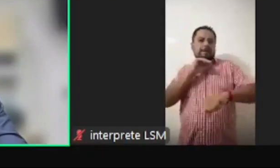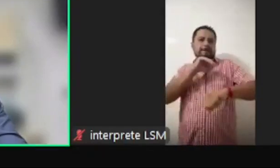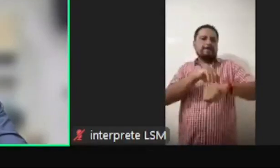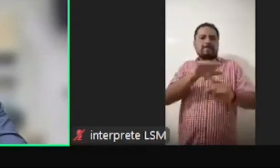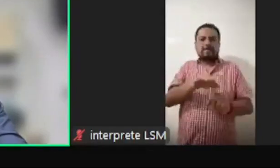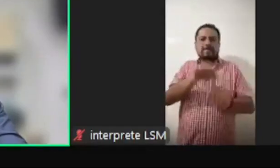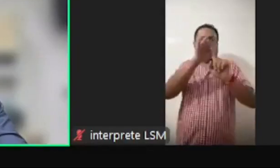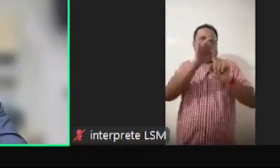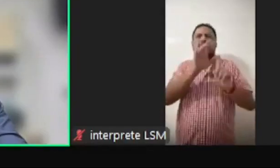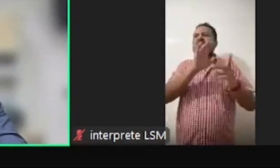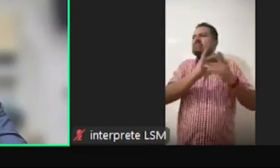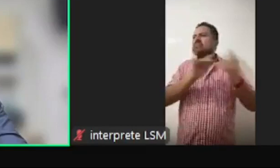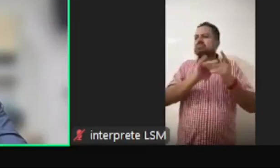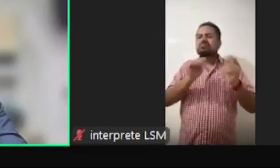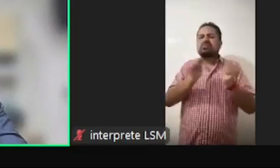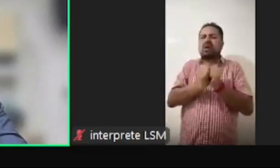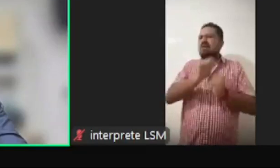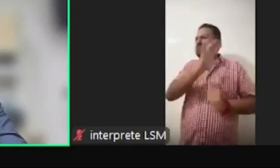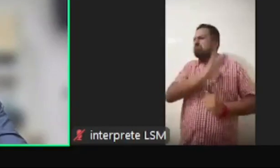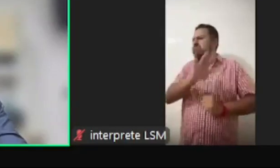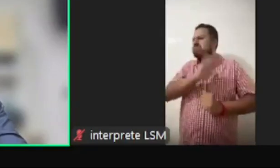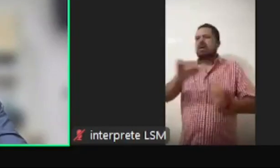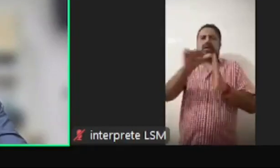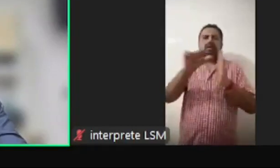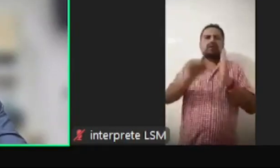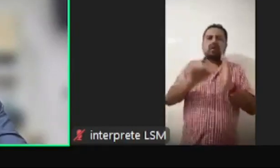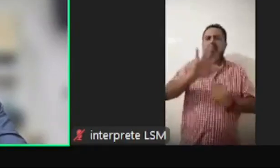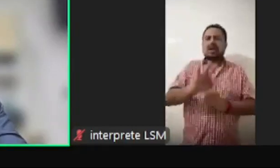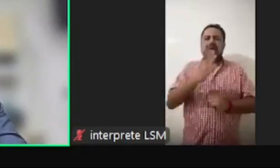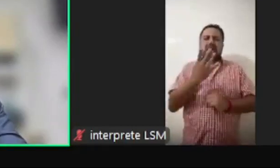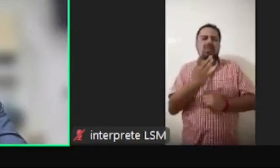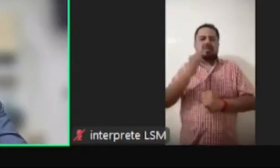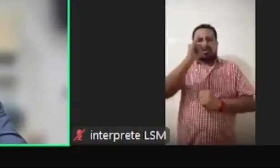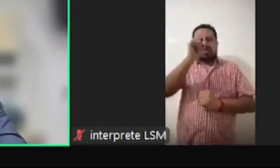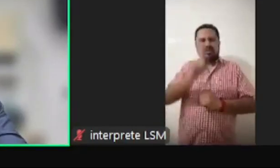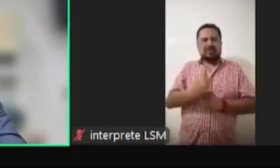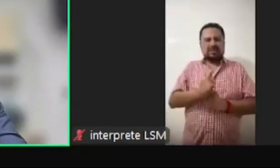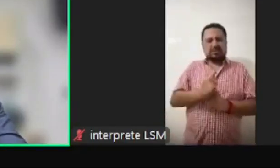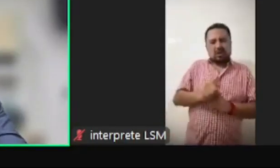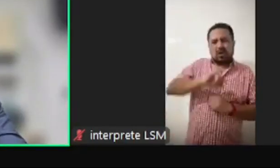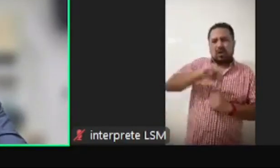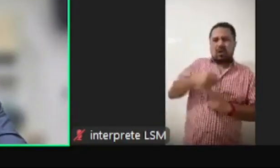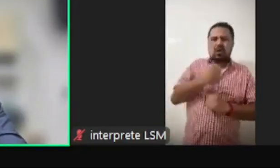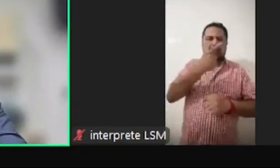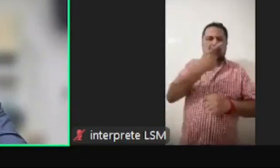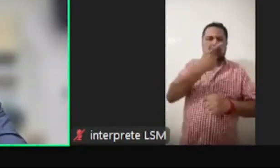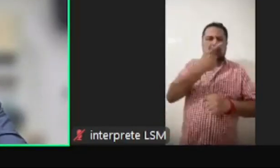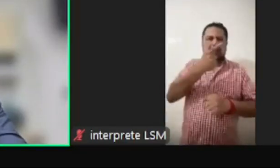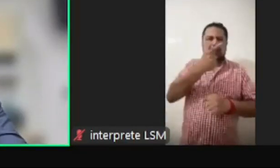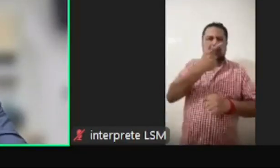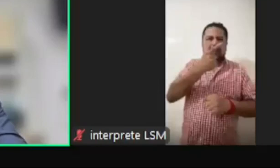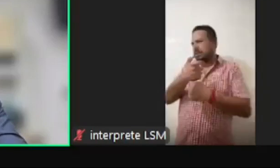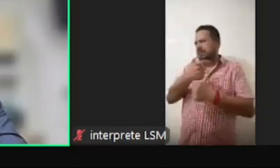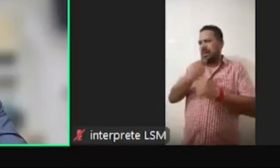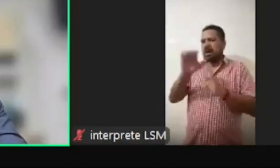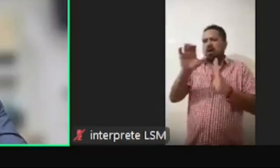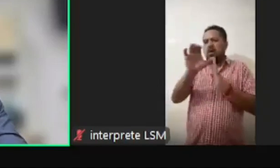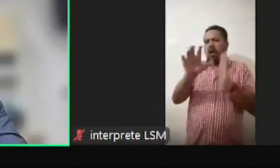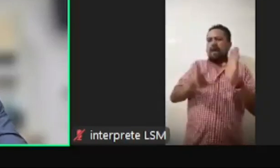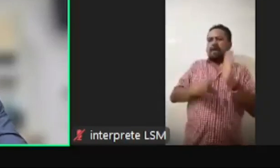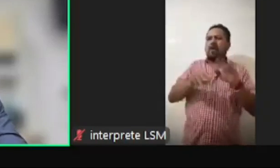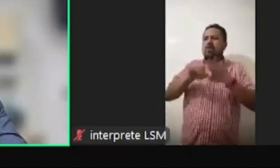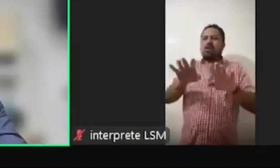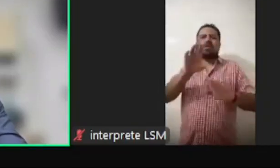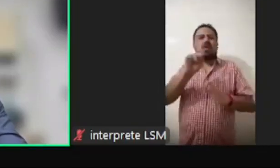concretamente que se omitió cumplir con el artículo 44, inciso J, y las bases primera, segunda, cuarta y séptima de la convocatoria, al no registrarse